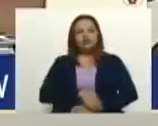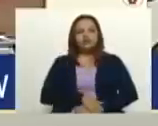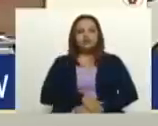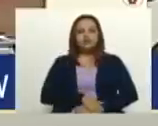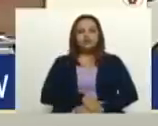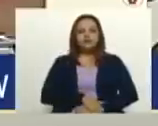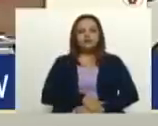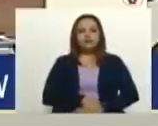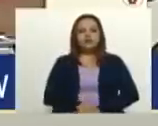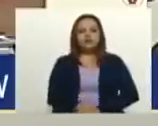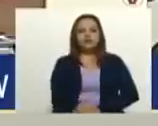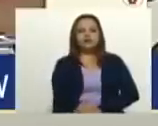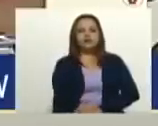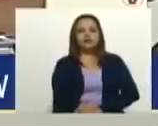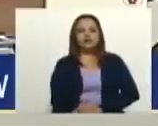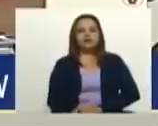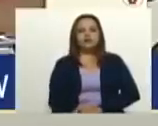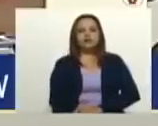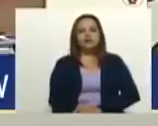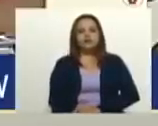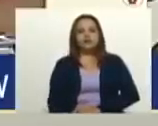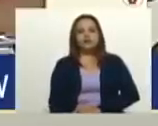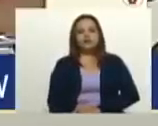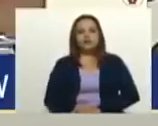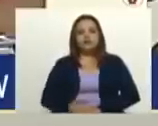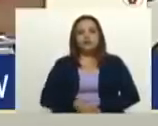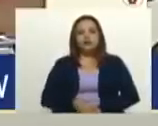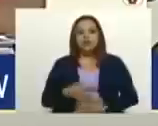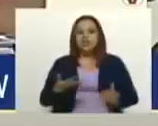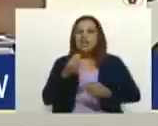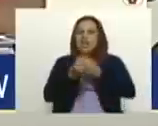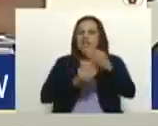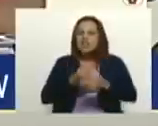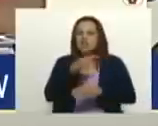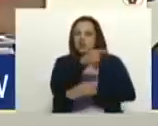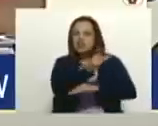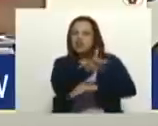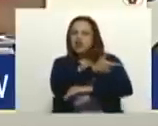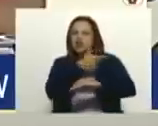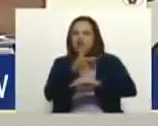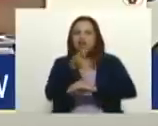¿Qué hizo durante su gobierno un personaje como Pastrana?